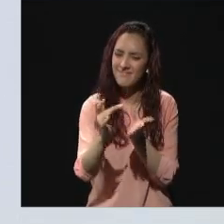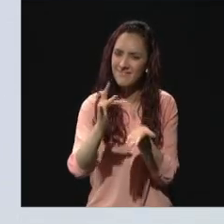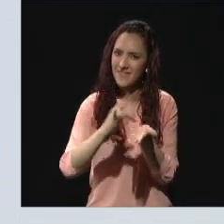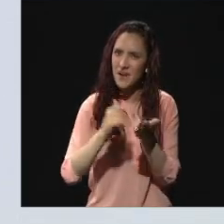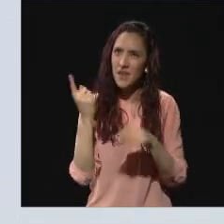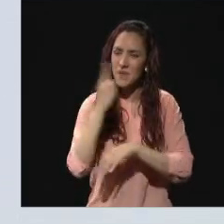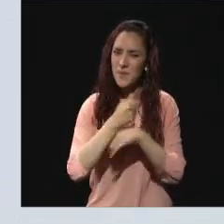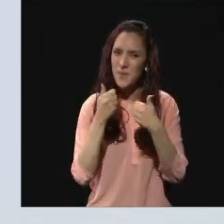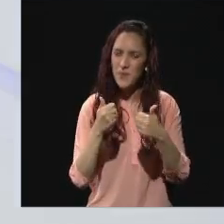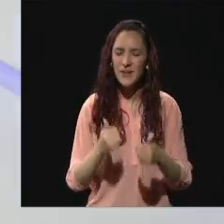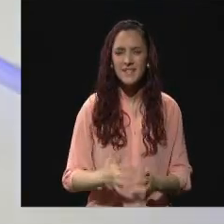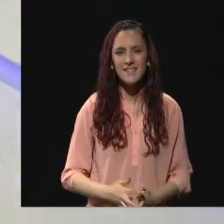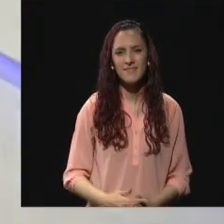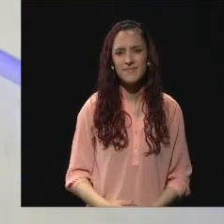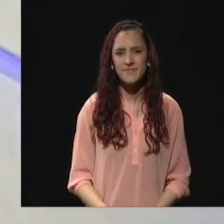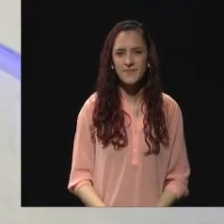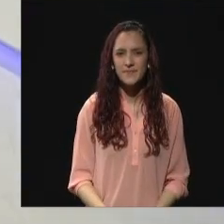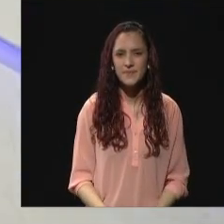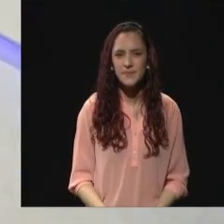un buen día gracias